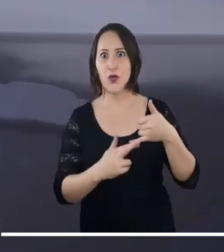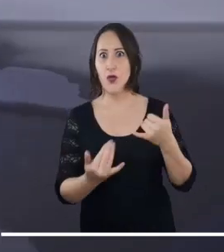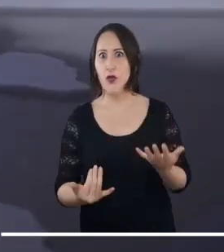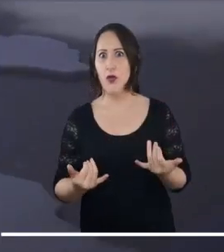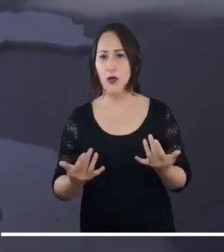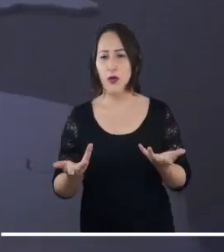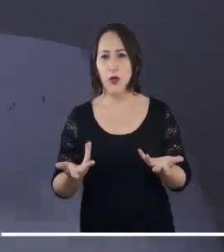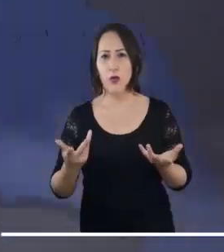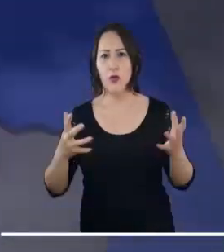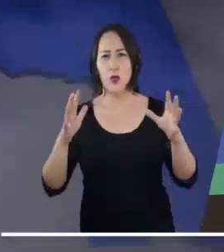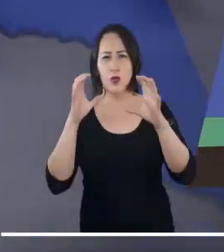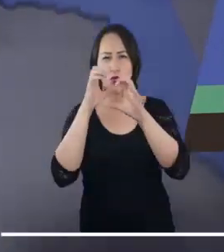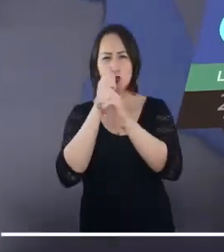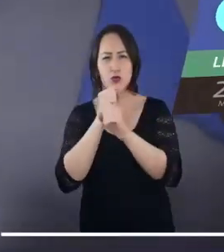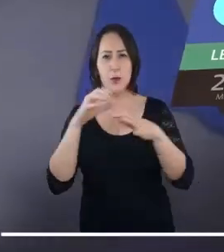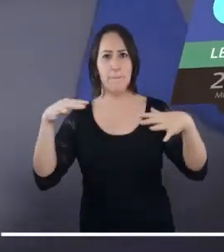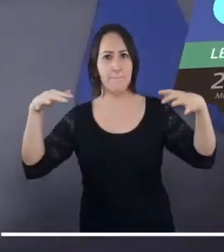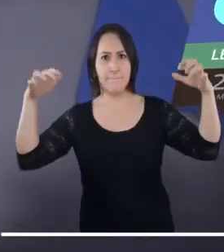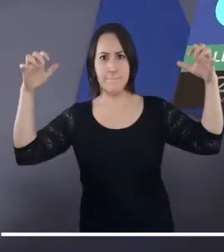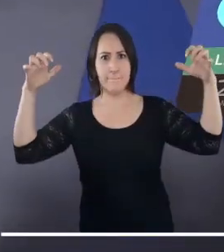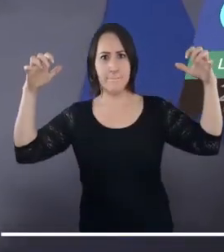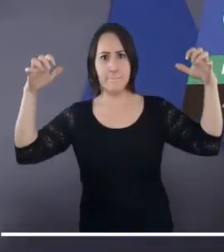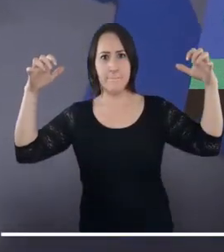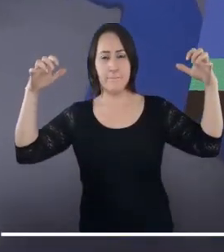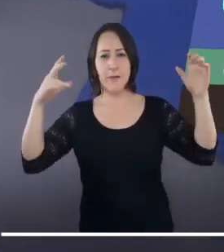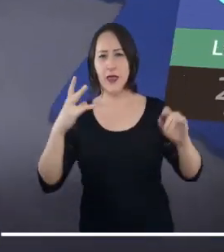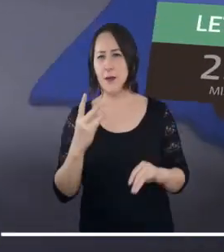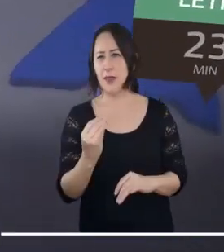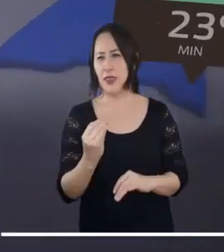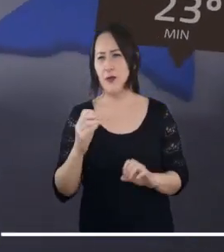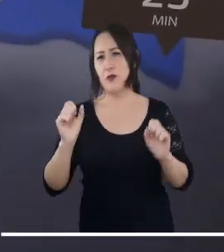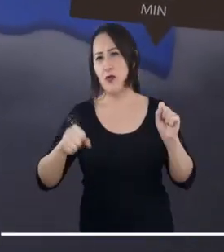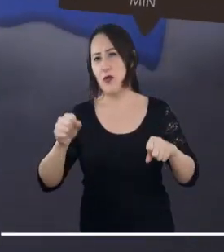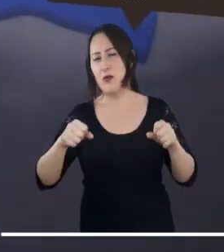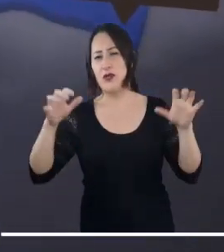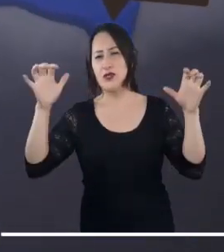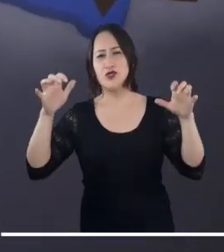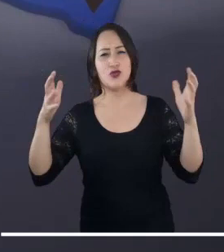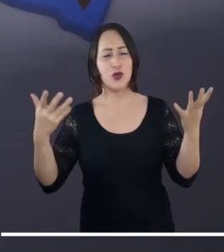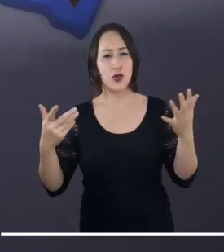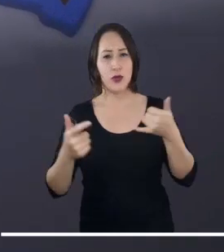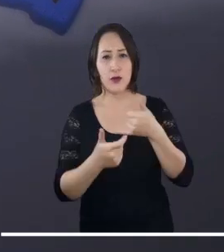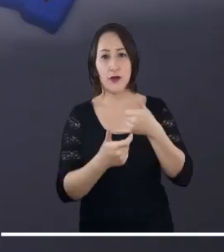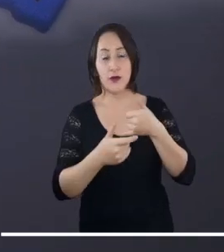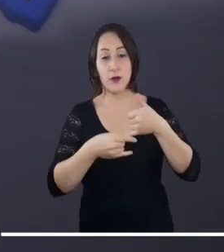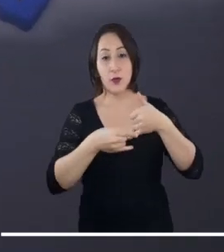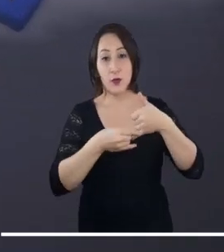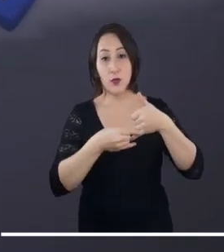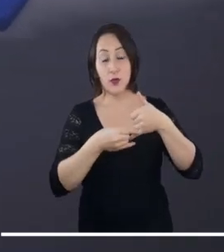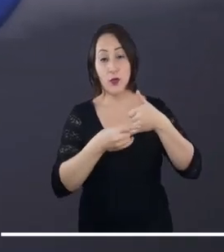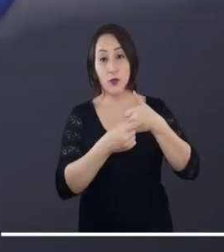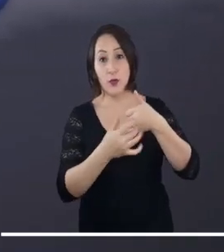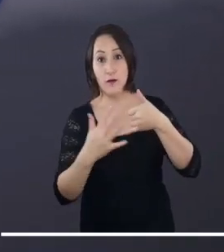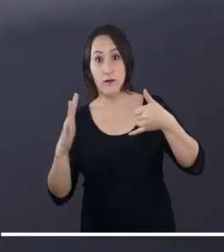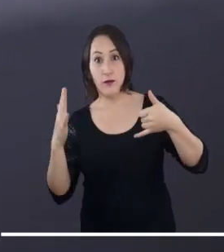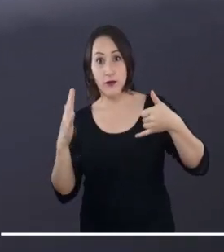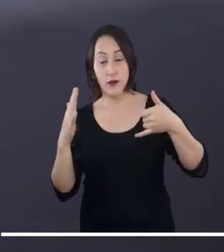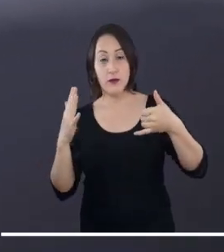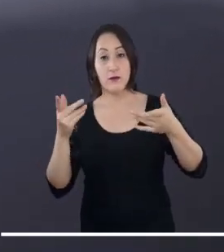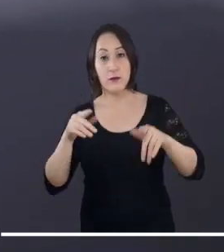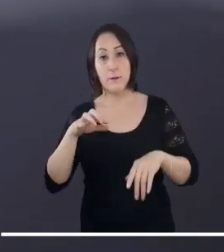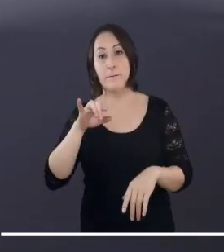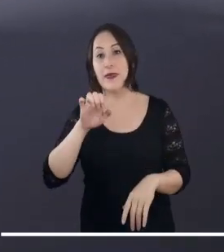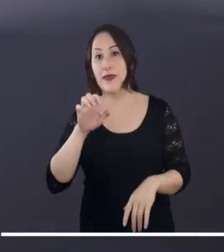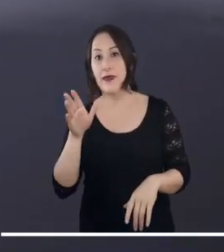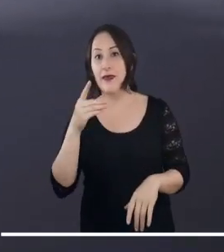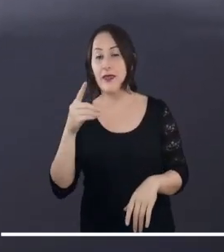intensidad. En el sur del país, la noche estará bajo la influencia del tiempo seco, salvo por la presencia de probables lluvias en Guaviare